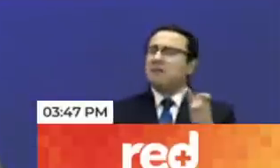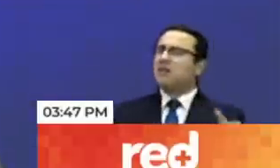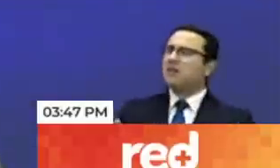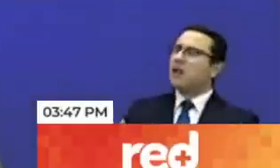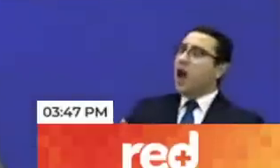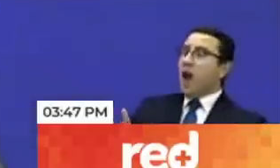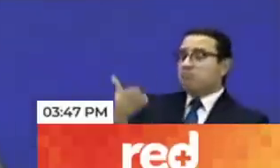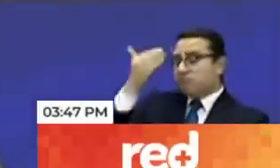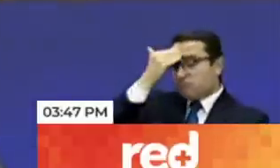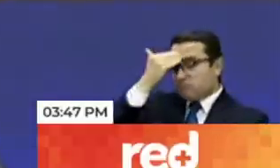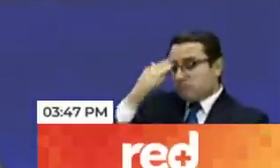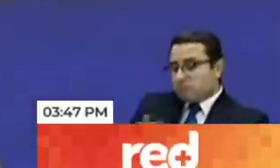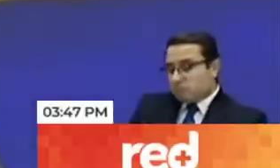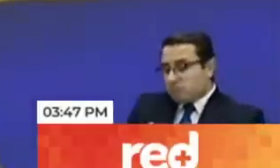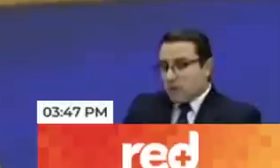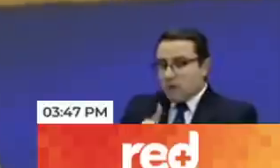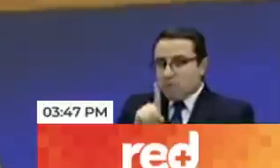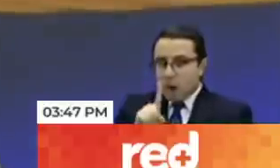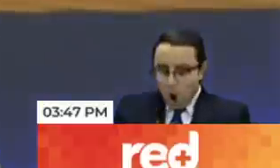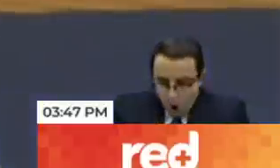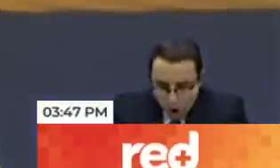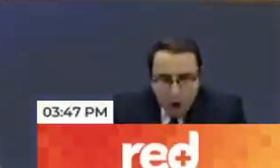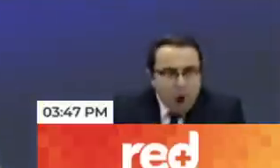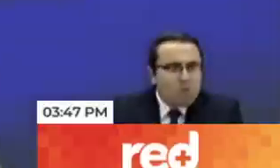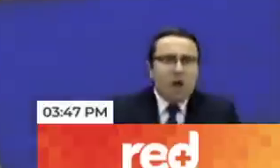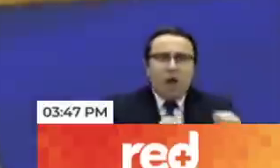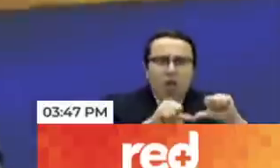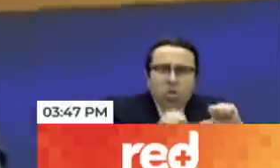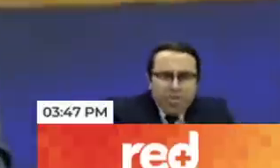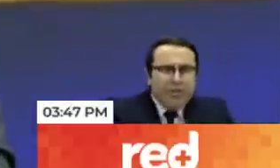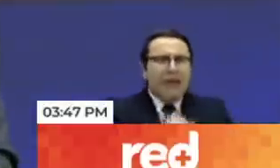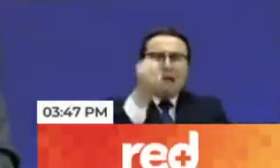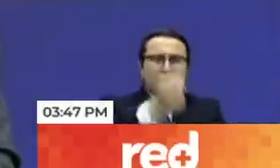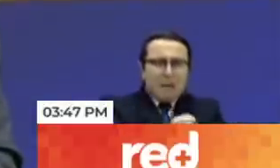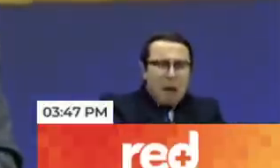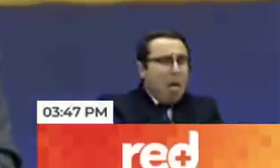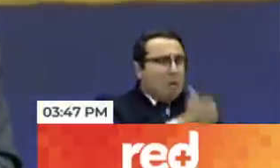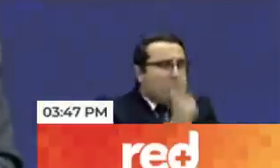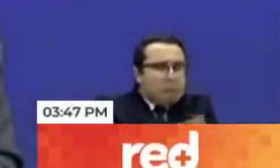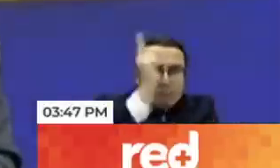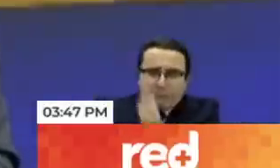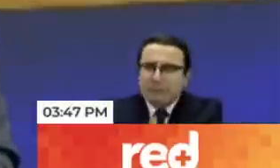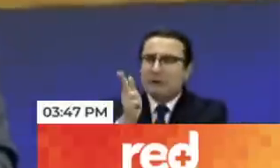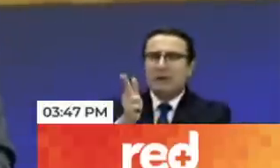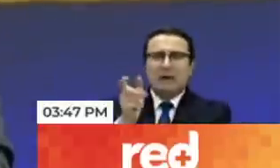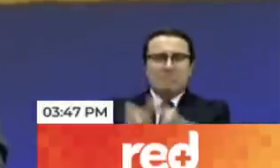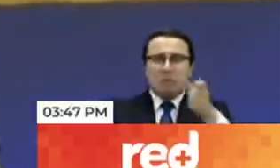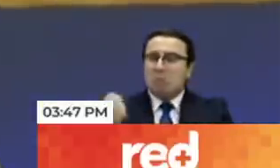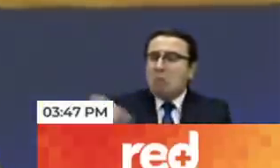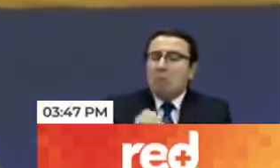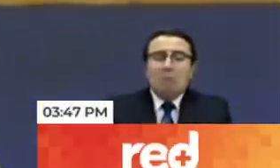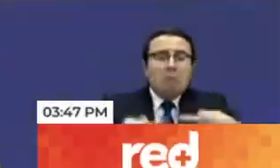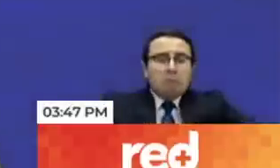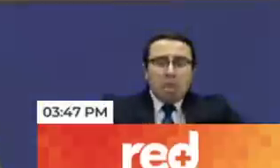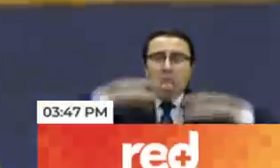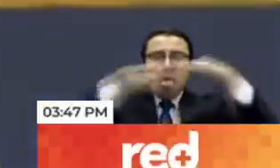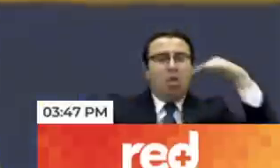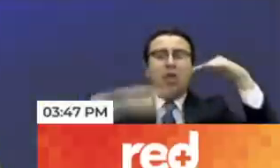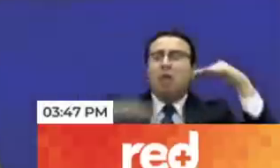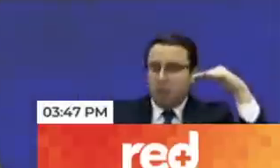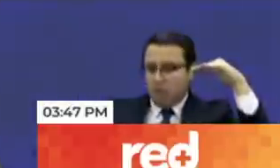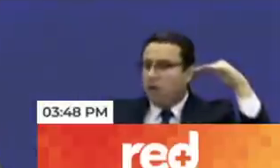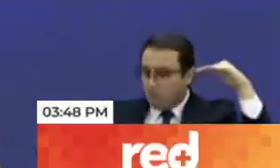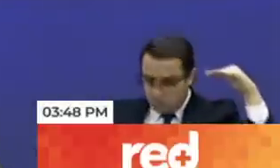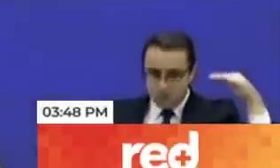conciencias, pero no calmaban el hambre, ni el desempleo, ni la informalidad, ni la inequidad. Con los que decían, de la mano